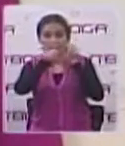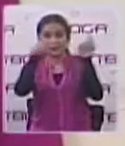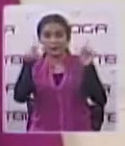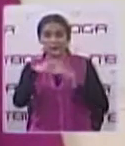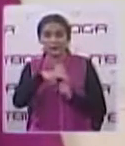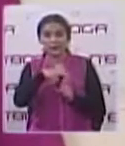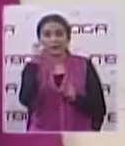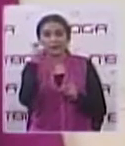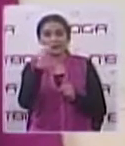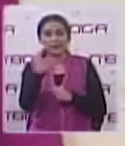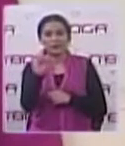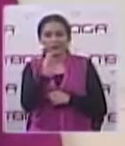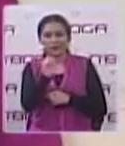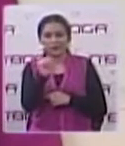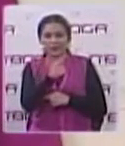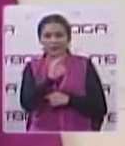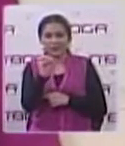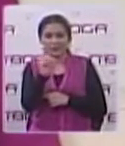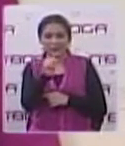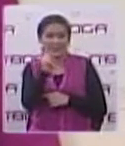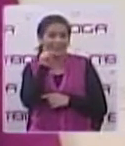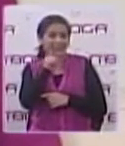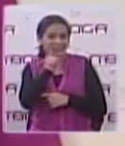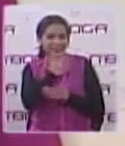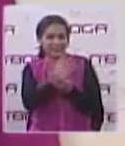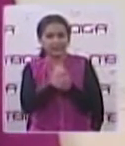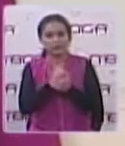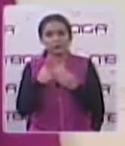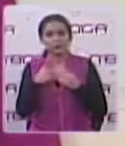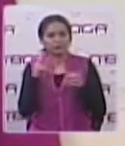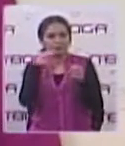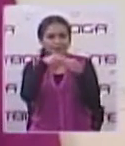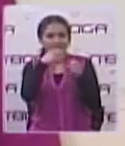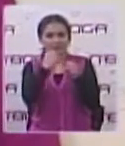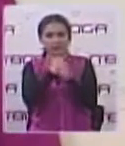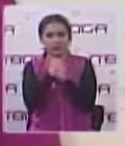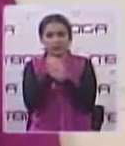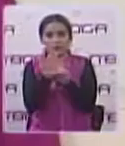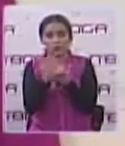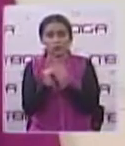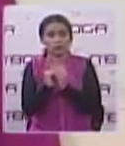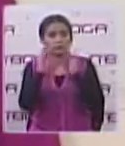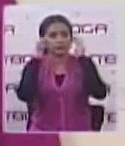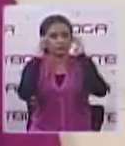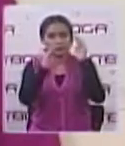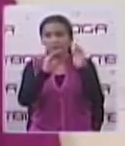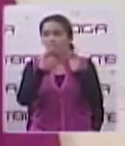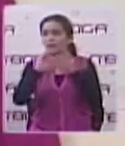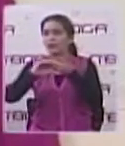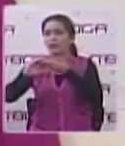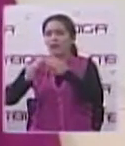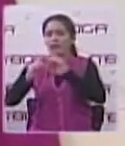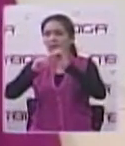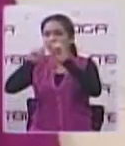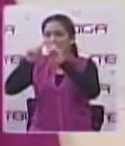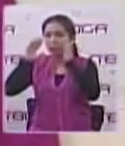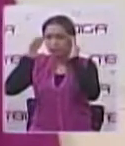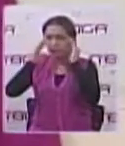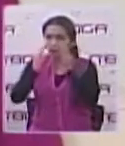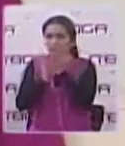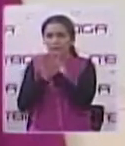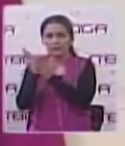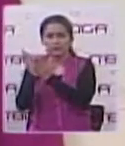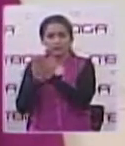ha permitido que con nuestras iniciativas podamos contribuir a las comunidades donde estamos operando. Creo que es muy gratificante ver